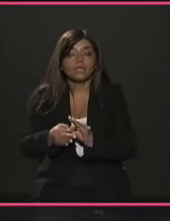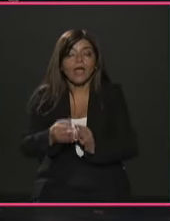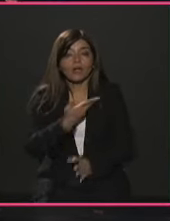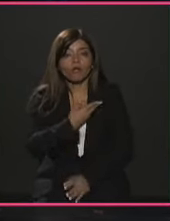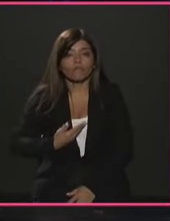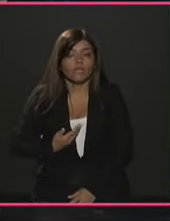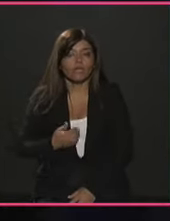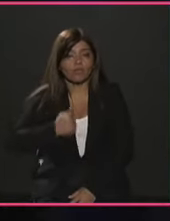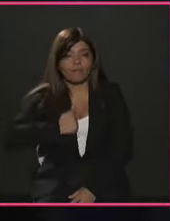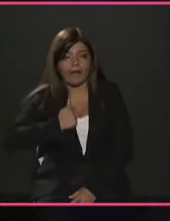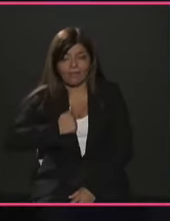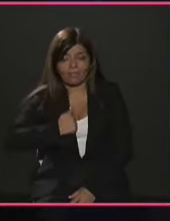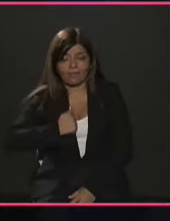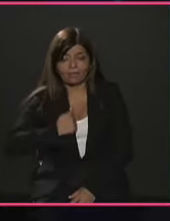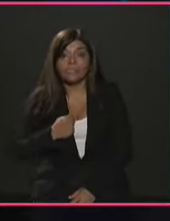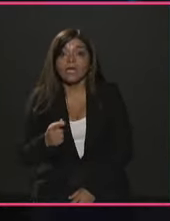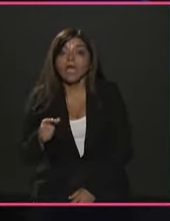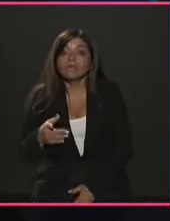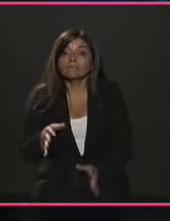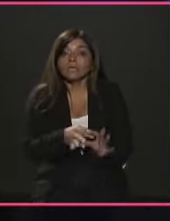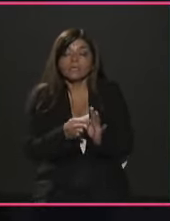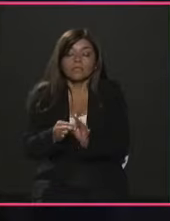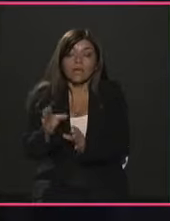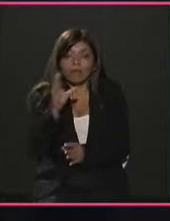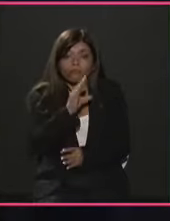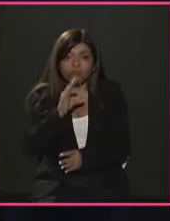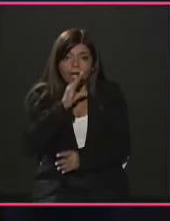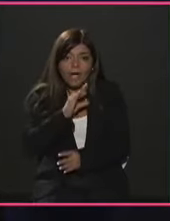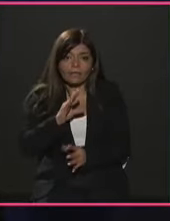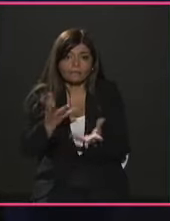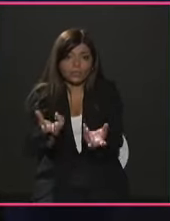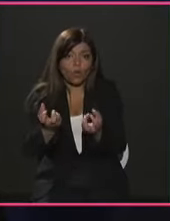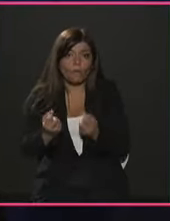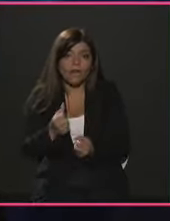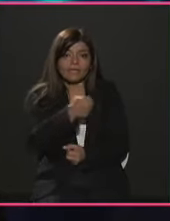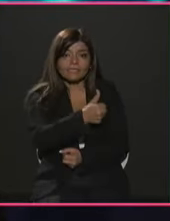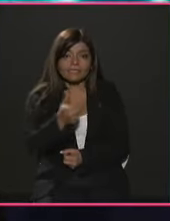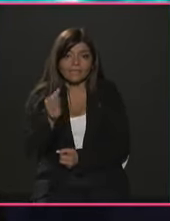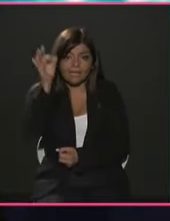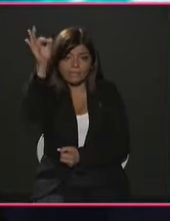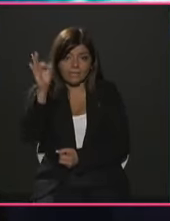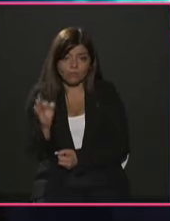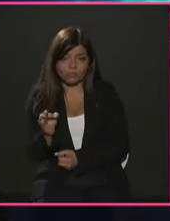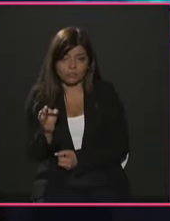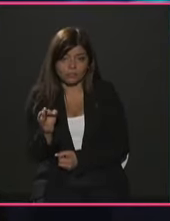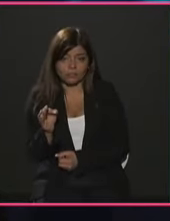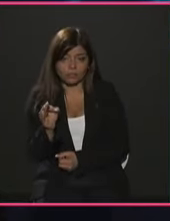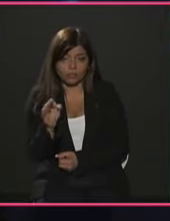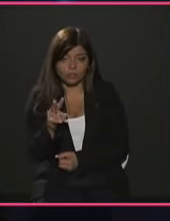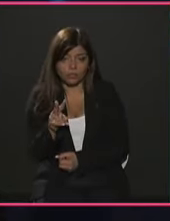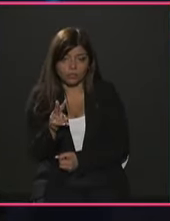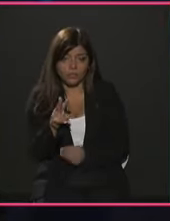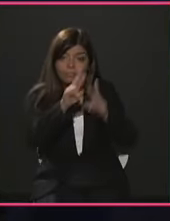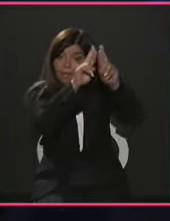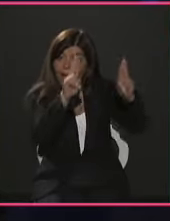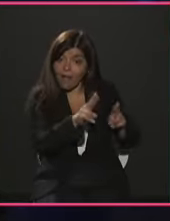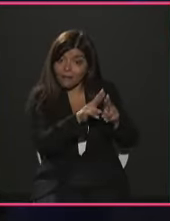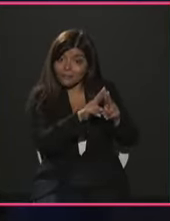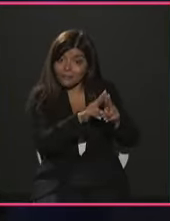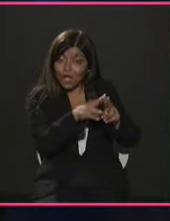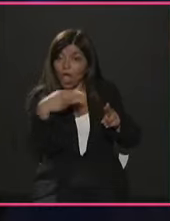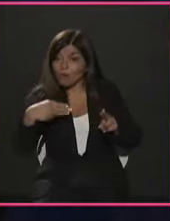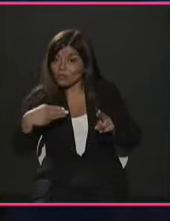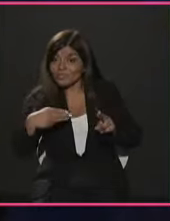Canadá y busca poder recuperar aproximadamente 66 por de los desechos orgánicos